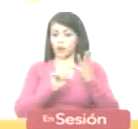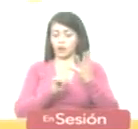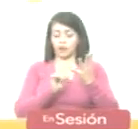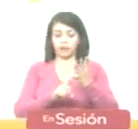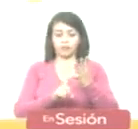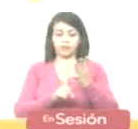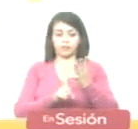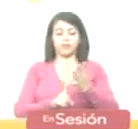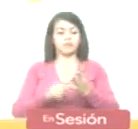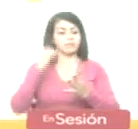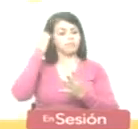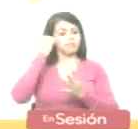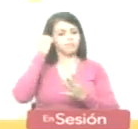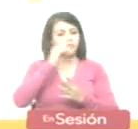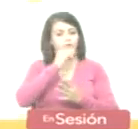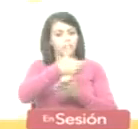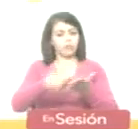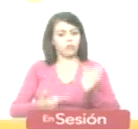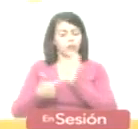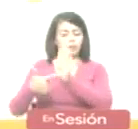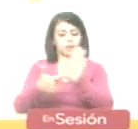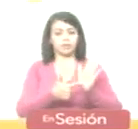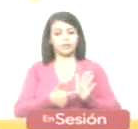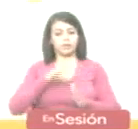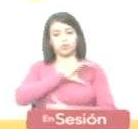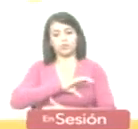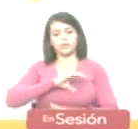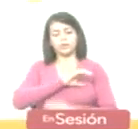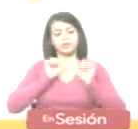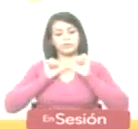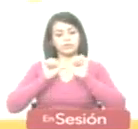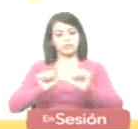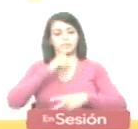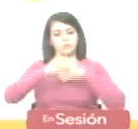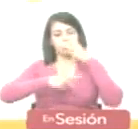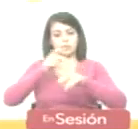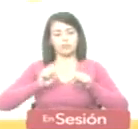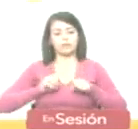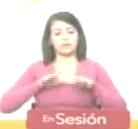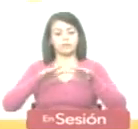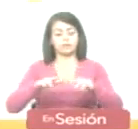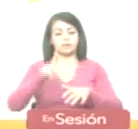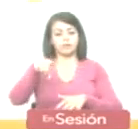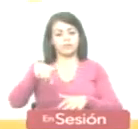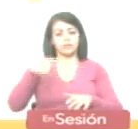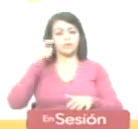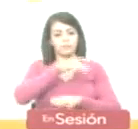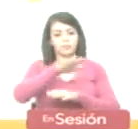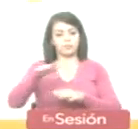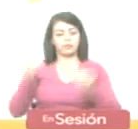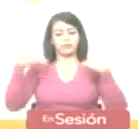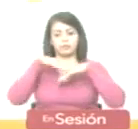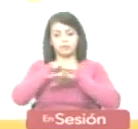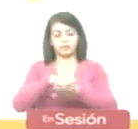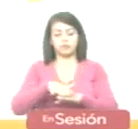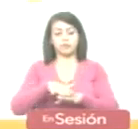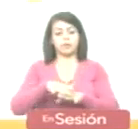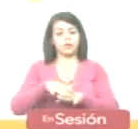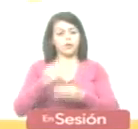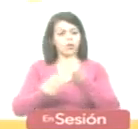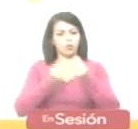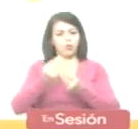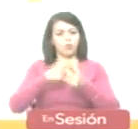del día, considerar el informe presentado por la Comisión Permanente de Política Exterior, Soberanía e Integración,